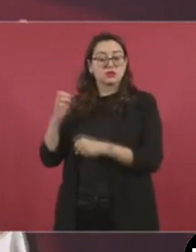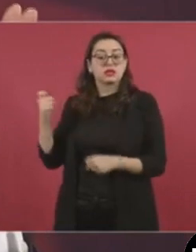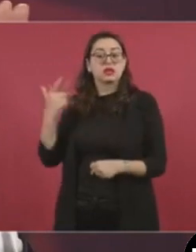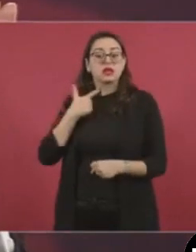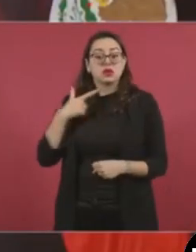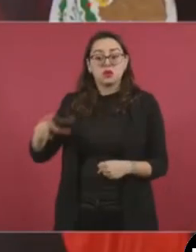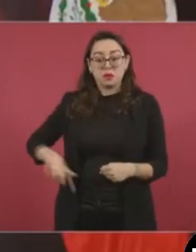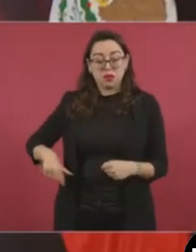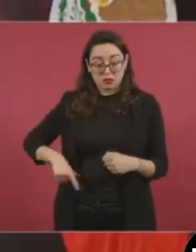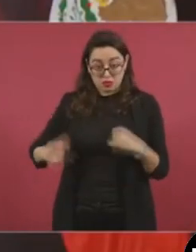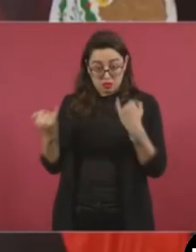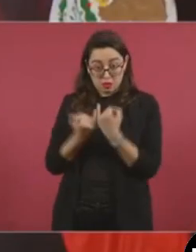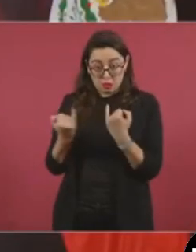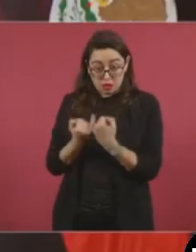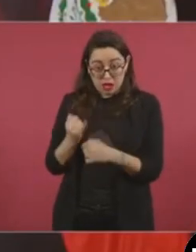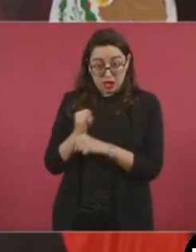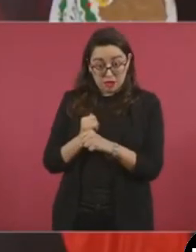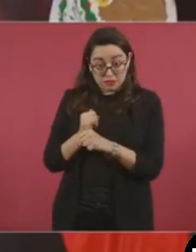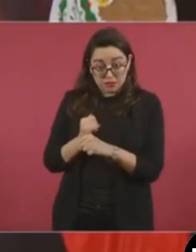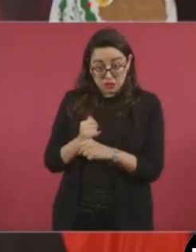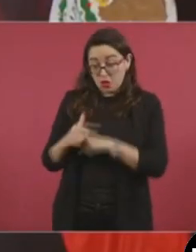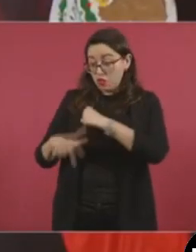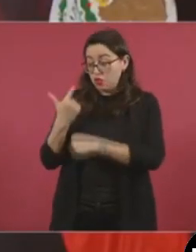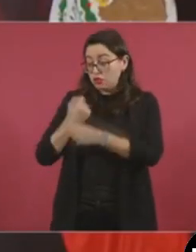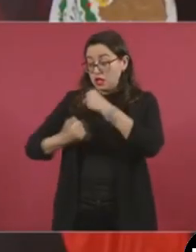hizo lo mismo, o hace 12,